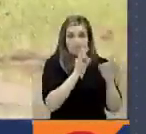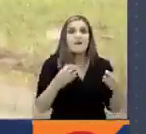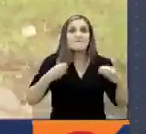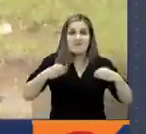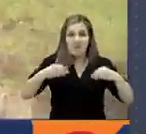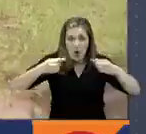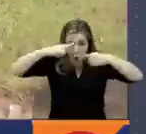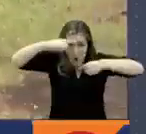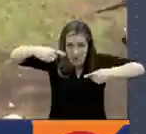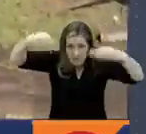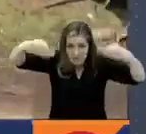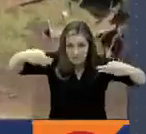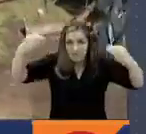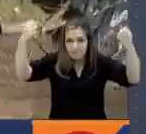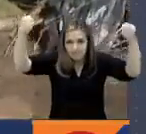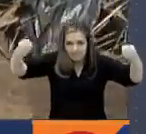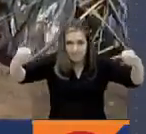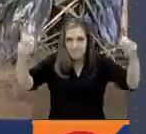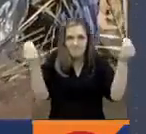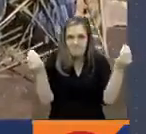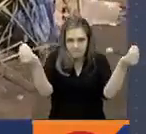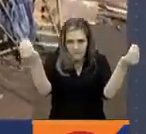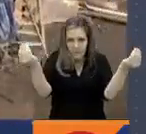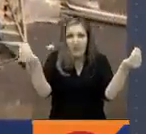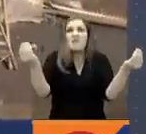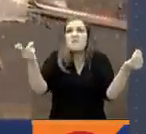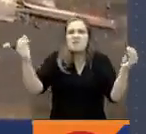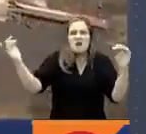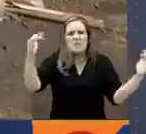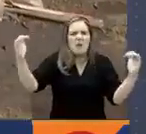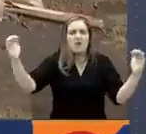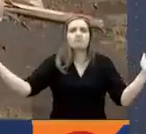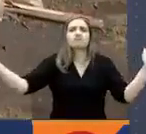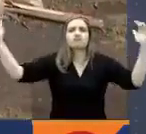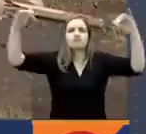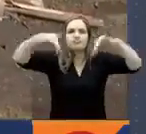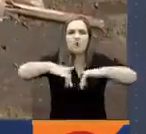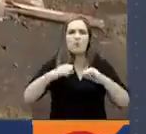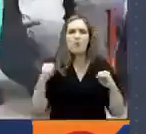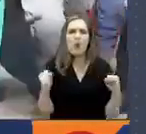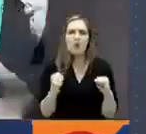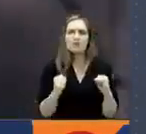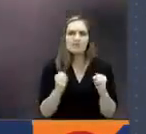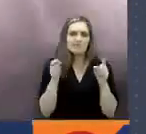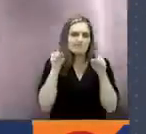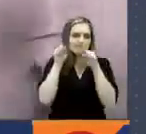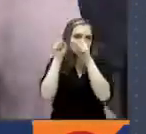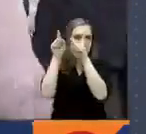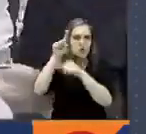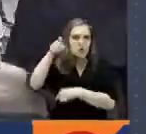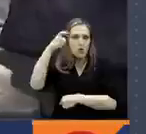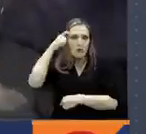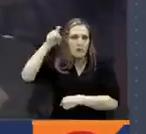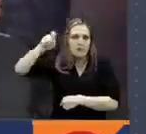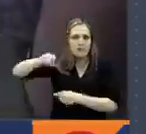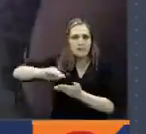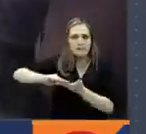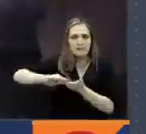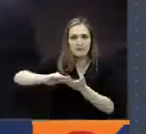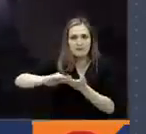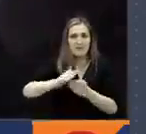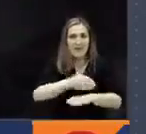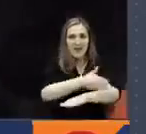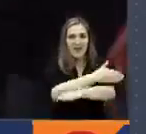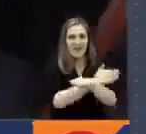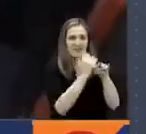como víctimas del conflicto por acciones armadas de grupos delincuenciales y también grupos emergentes de las disidencias